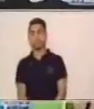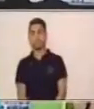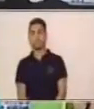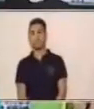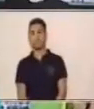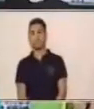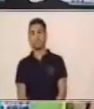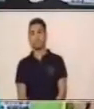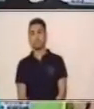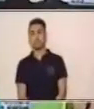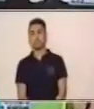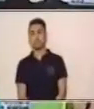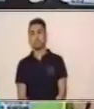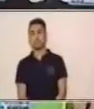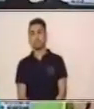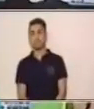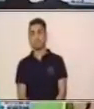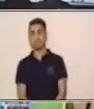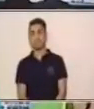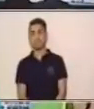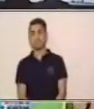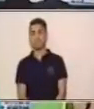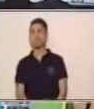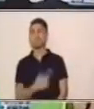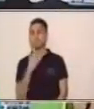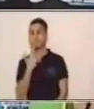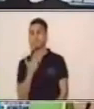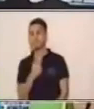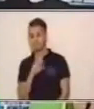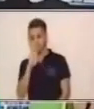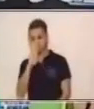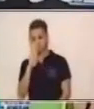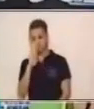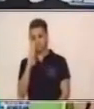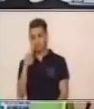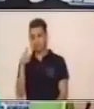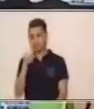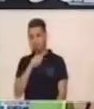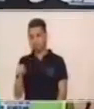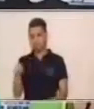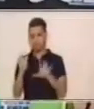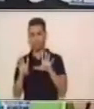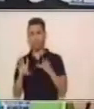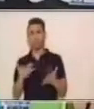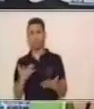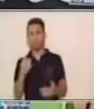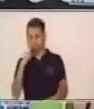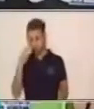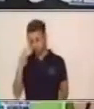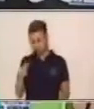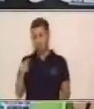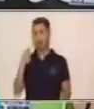será? ¿Cómo se llama? A ver, ¿se dice 4/8? No, ¿cómo se dice?